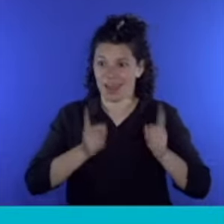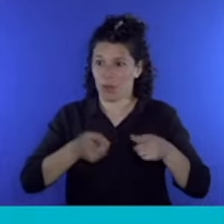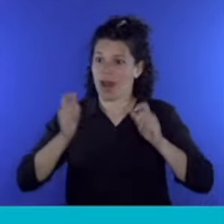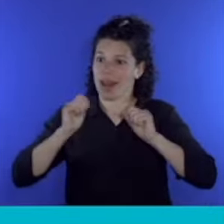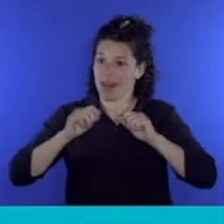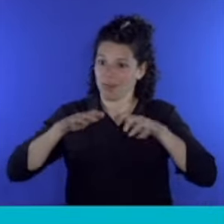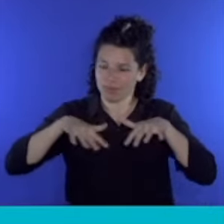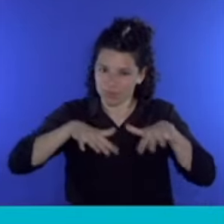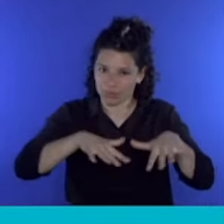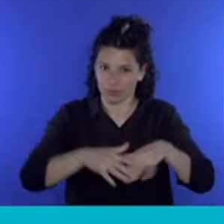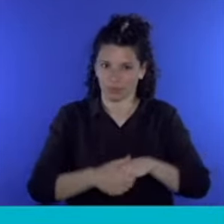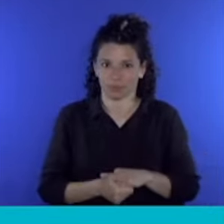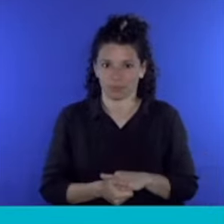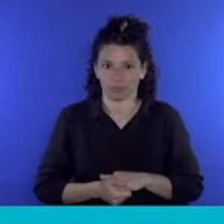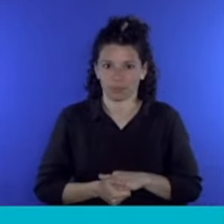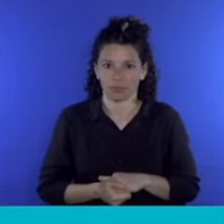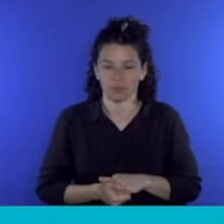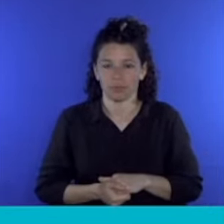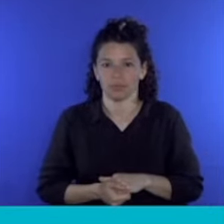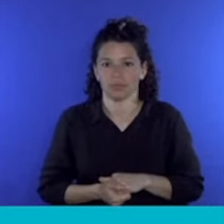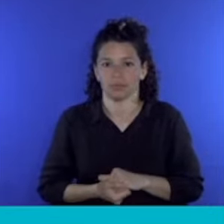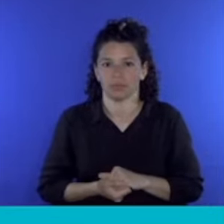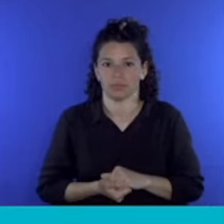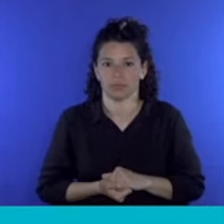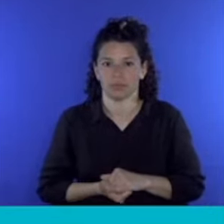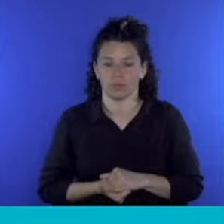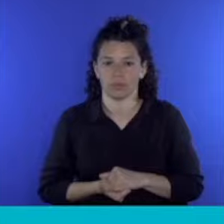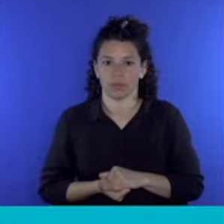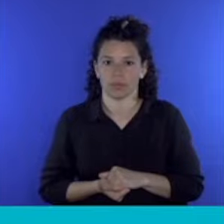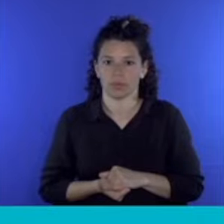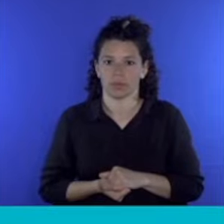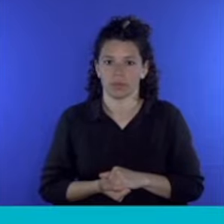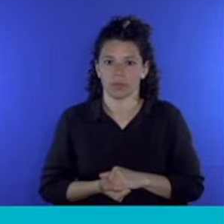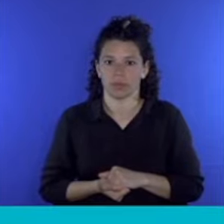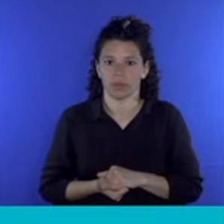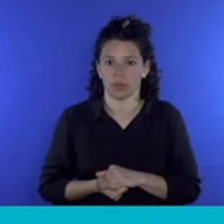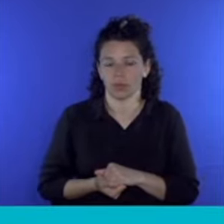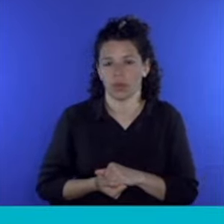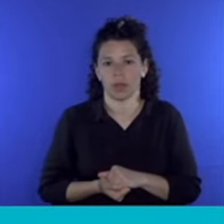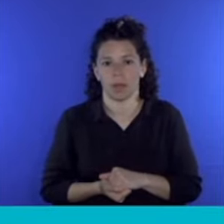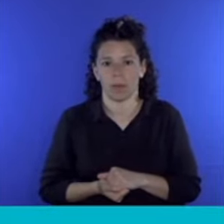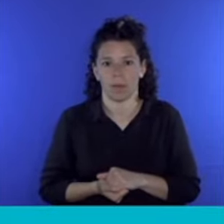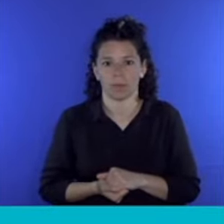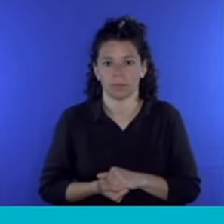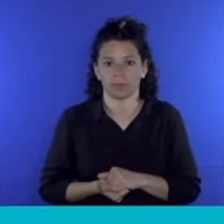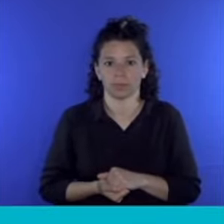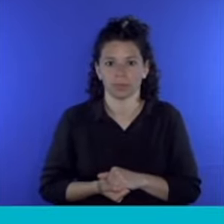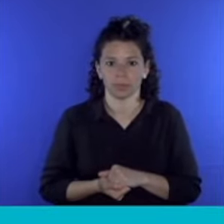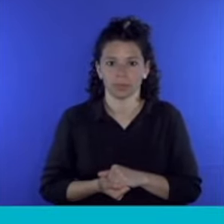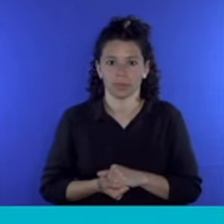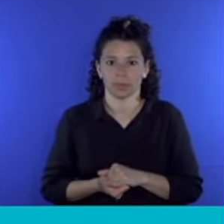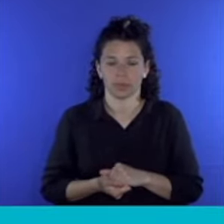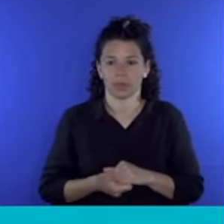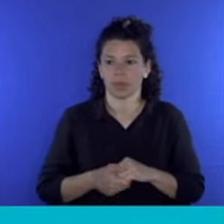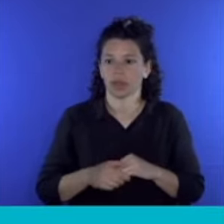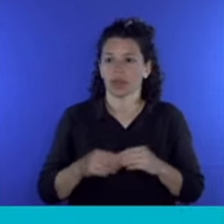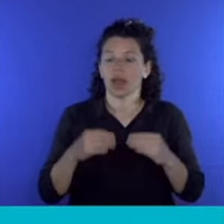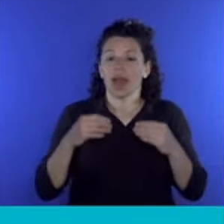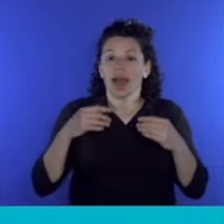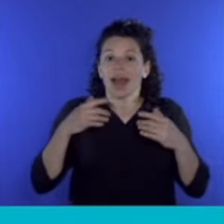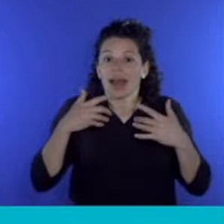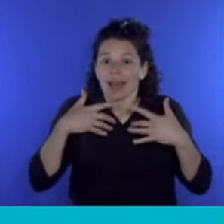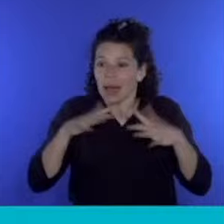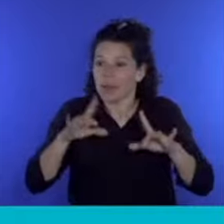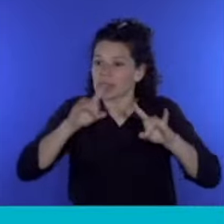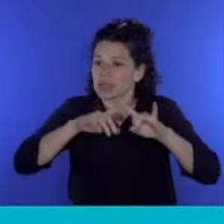peronismo, militó bajo la dictadura en el peronismo de izquierda, en su provincia de Entre Ríos, y por ahí en esa impronta de Walsh,